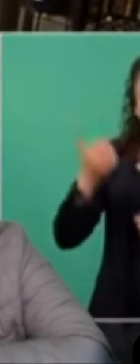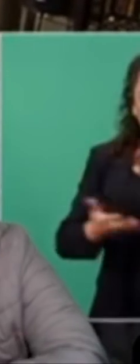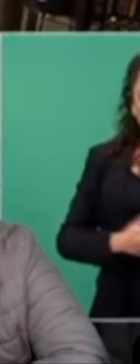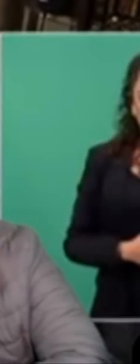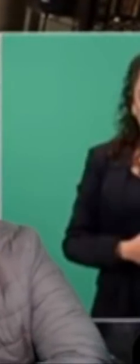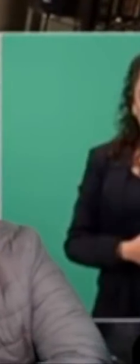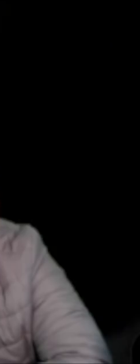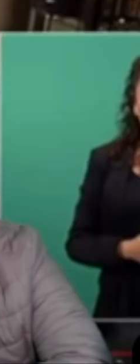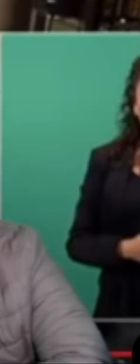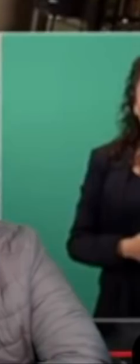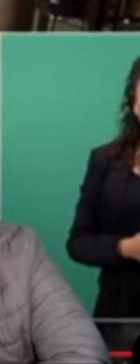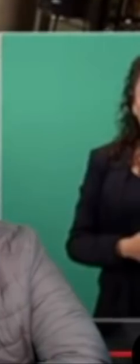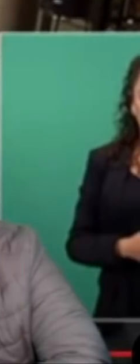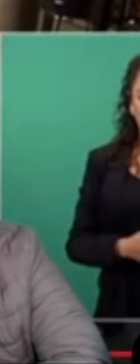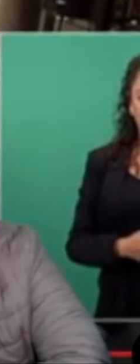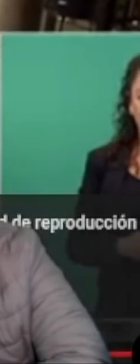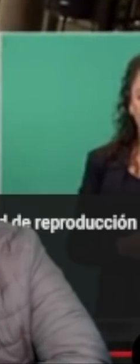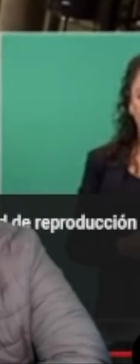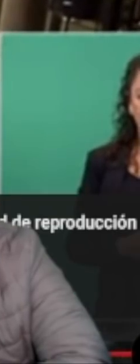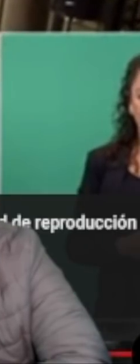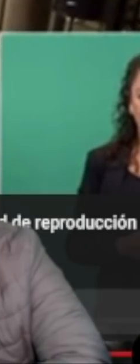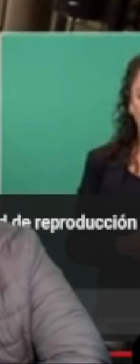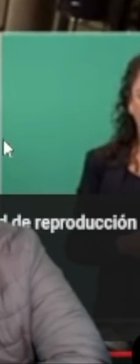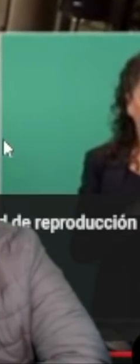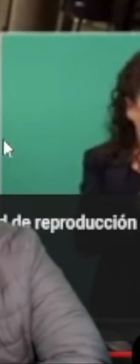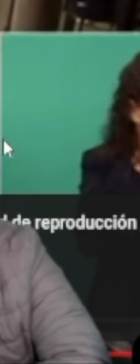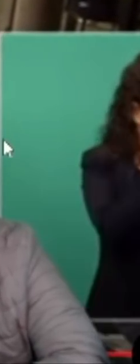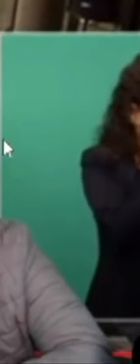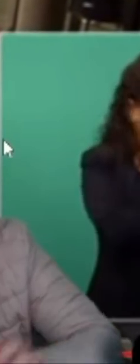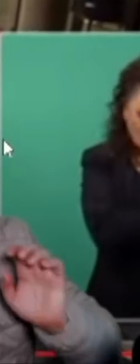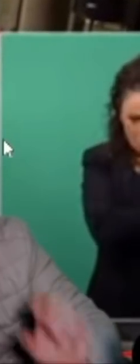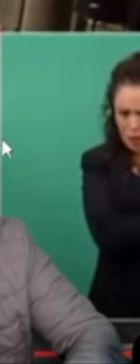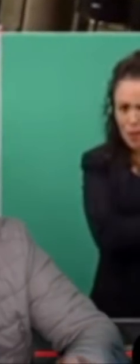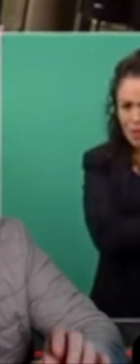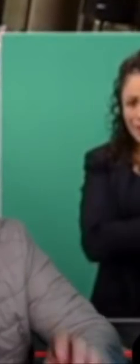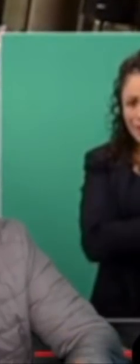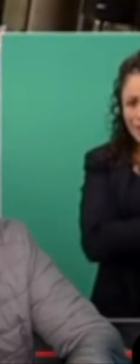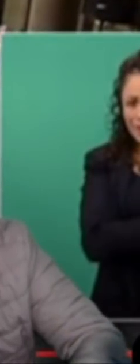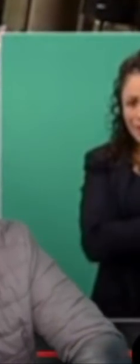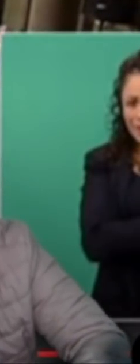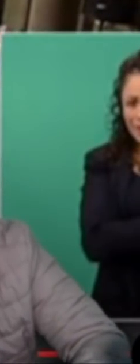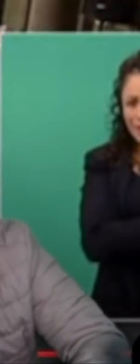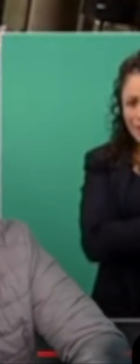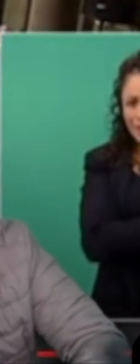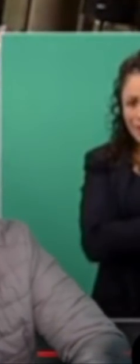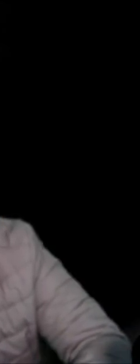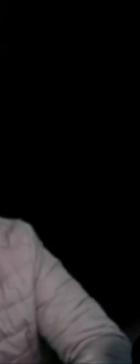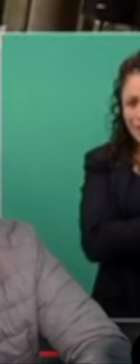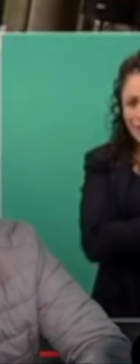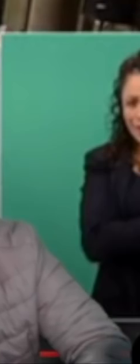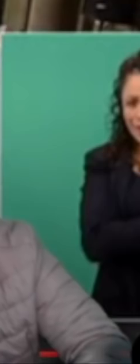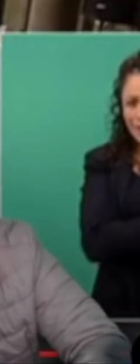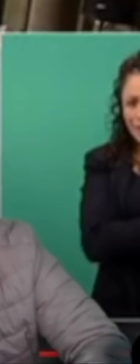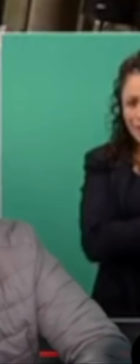quedar no se vayan. ¿Sí? Okay. Pues no. Ahí está, familia, lo que dijo el presidente Andrés Manuel